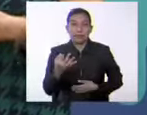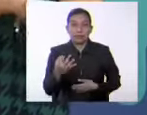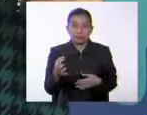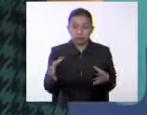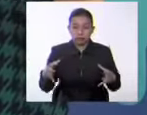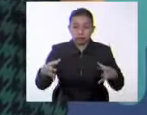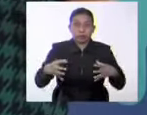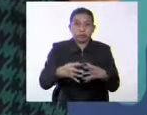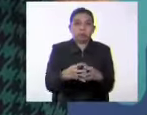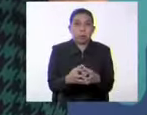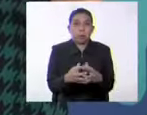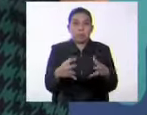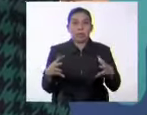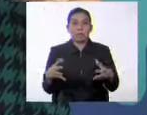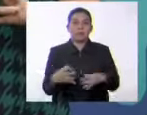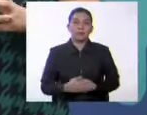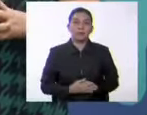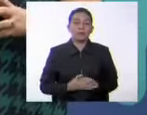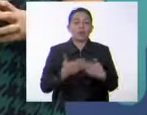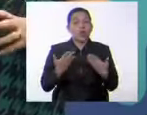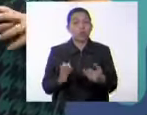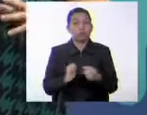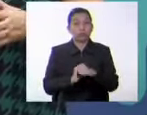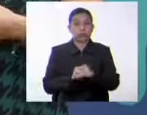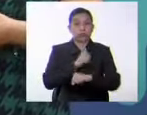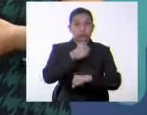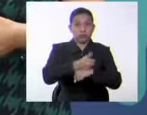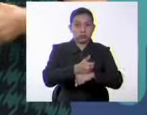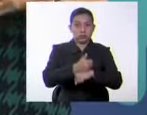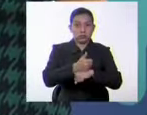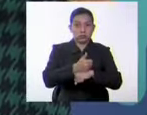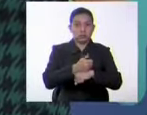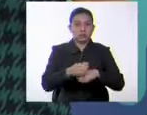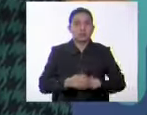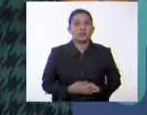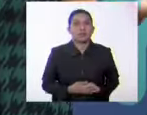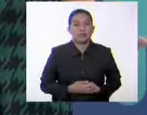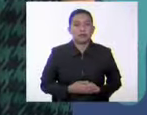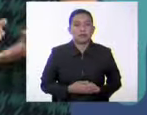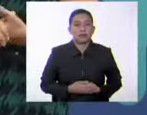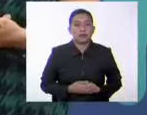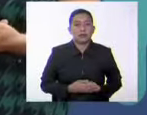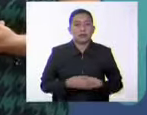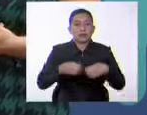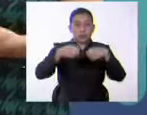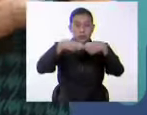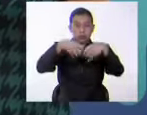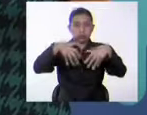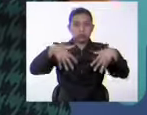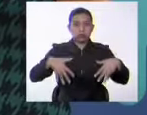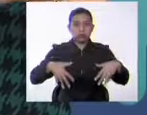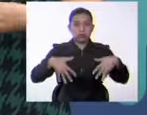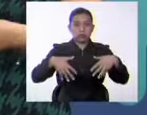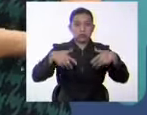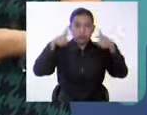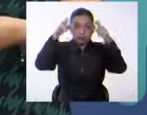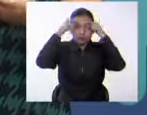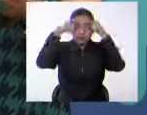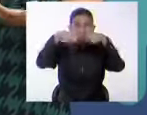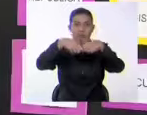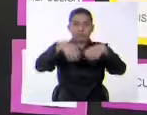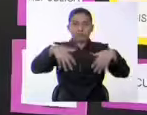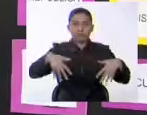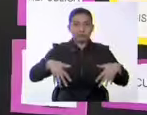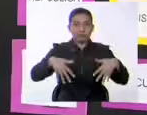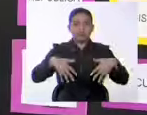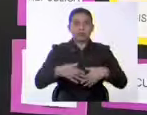se construyera o constituyera una monarquía ahí en la Capitanía General de Guatemala, es decir, que ahí pensando siempre en el